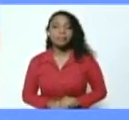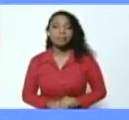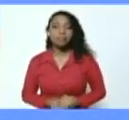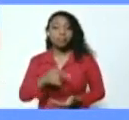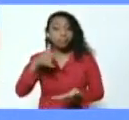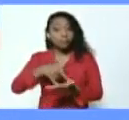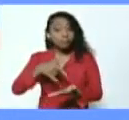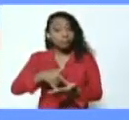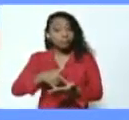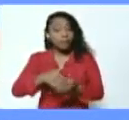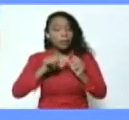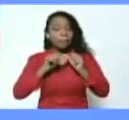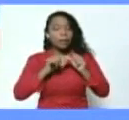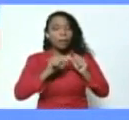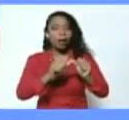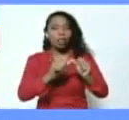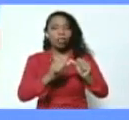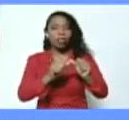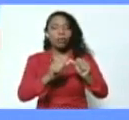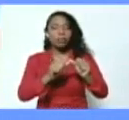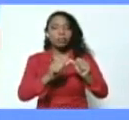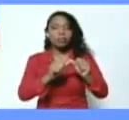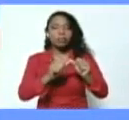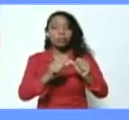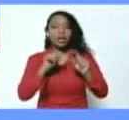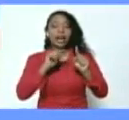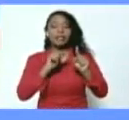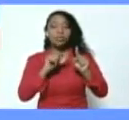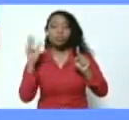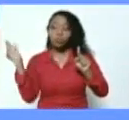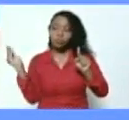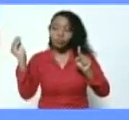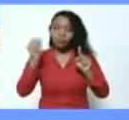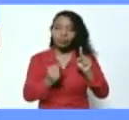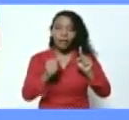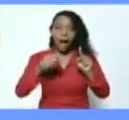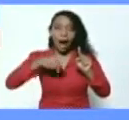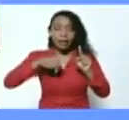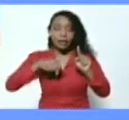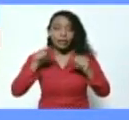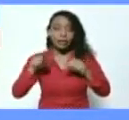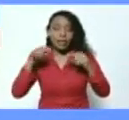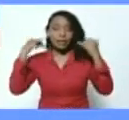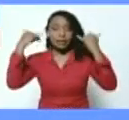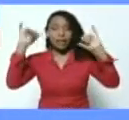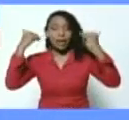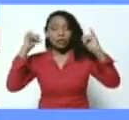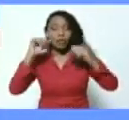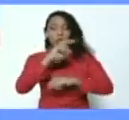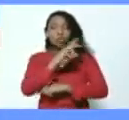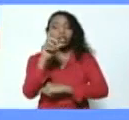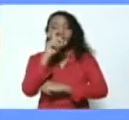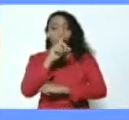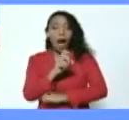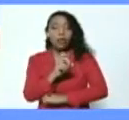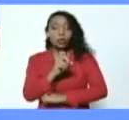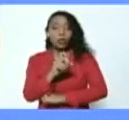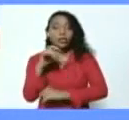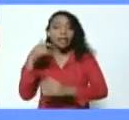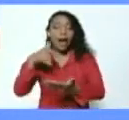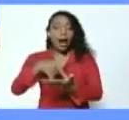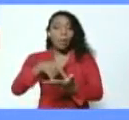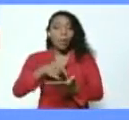Carabobo es permanente, y eso nos ha traído acá. Esta conmemoración de los 200 años de